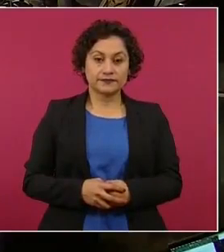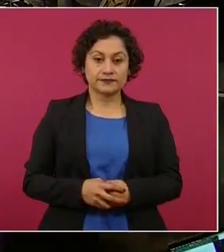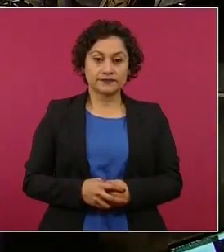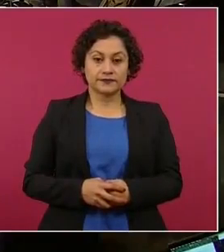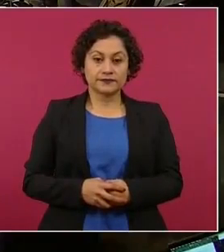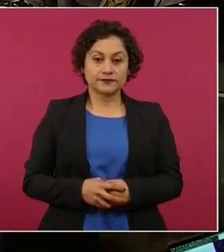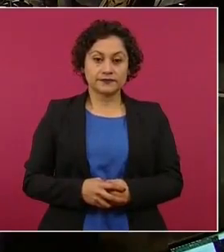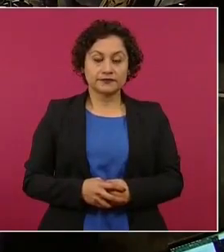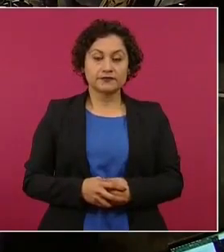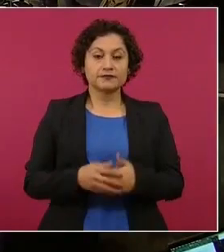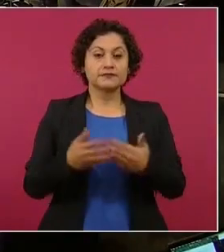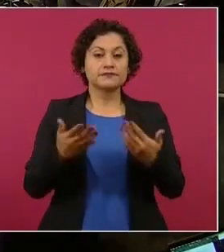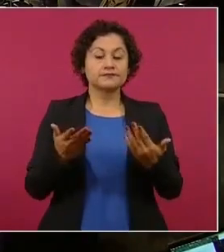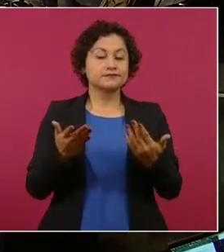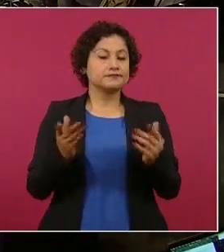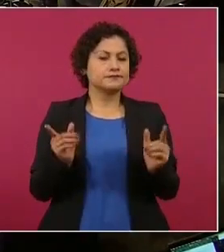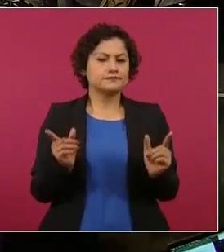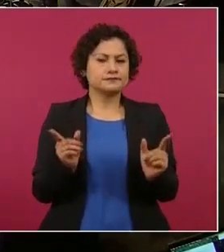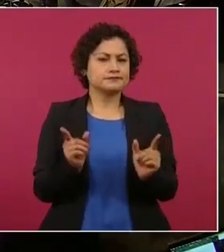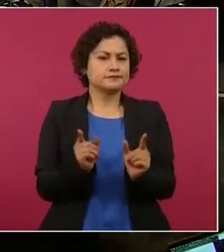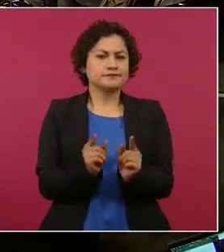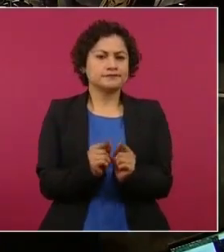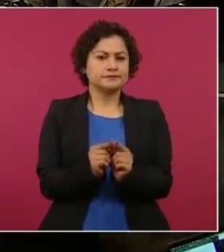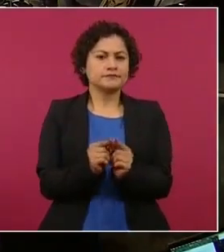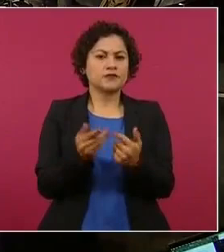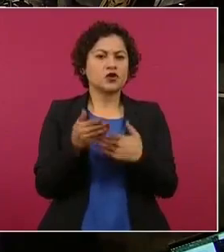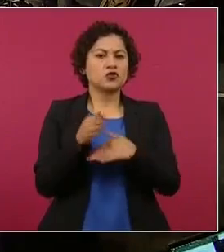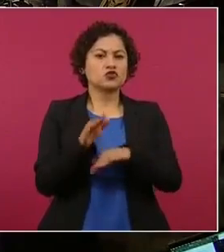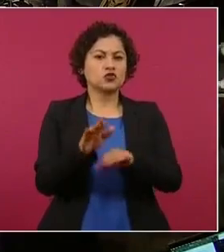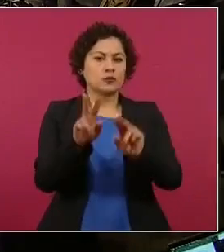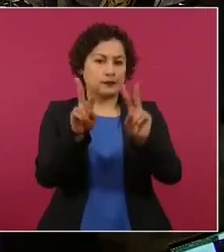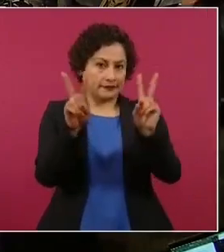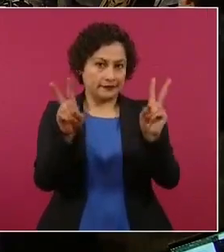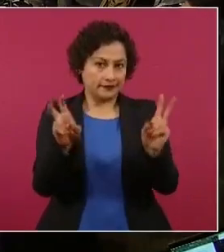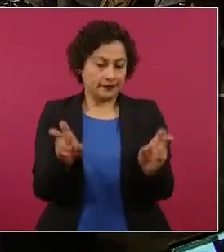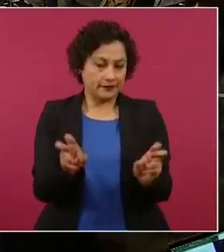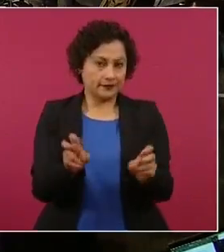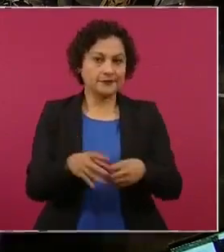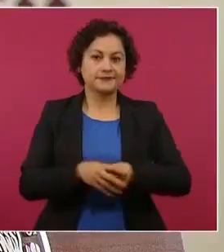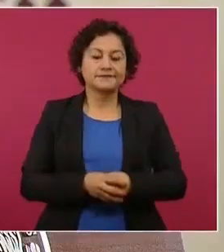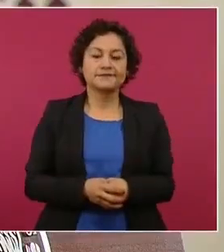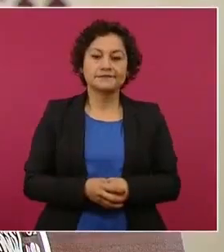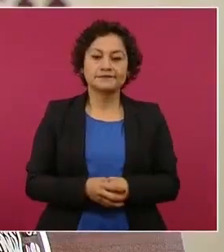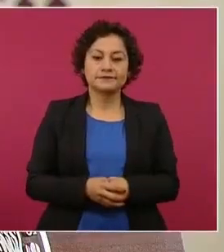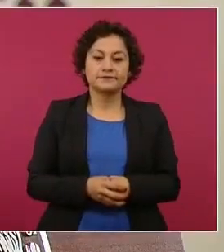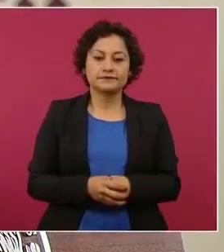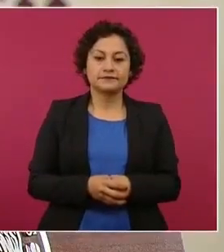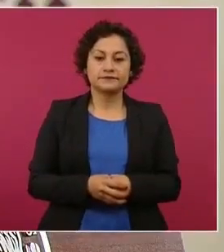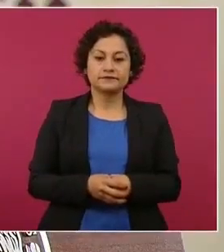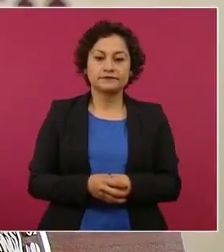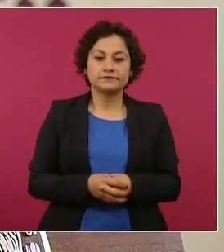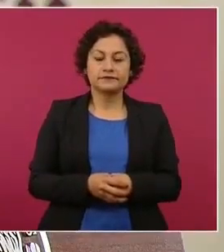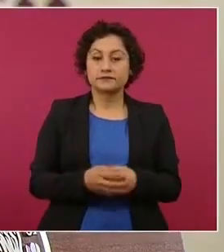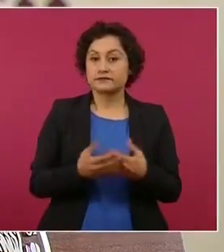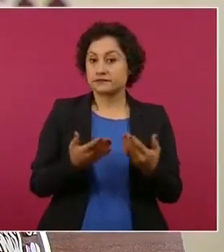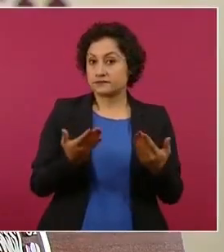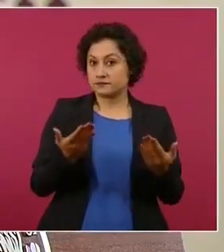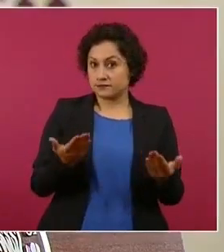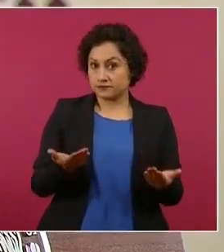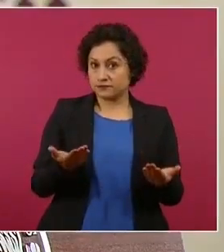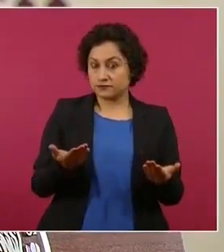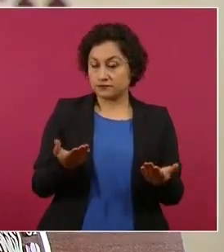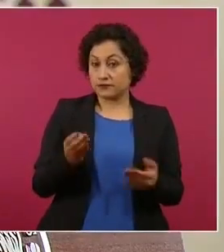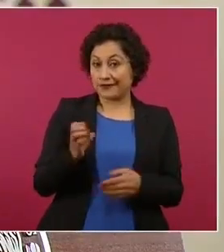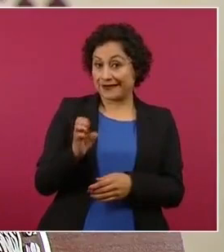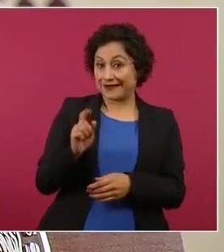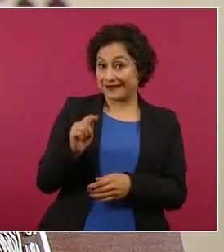unas breves palabras sobre sobre el tema puede aceptarse éticamente